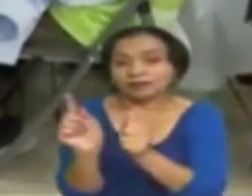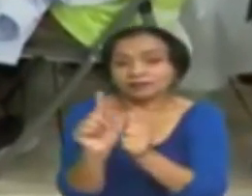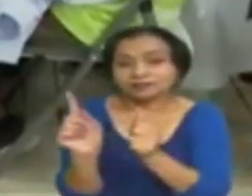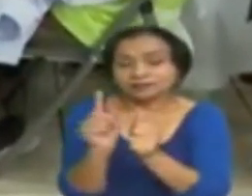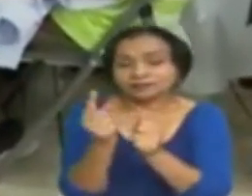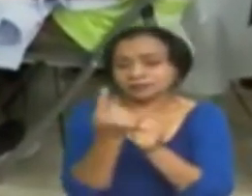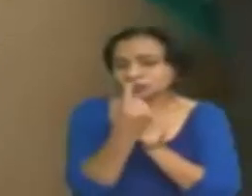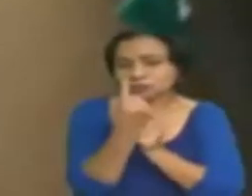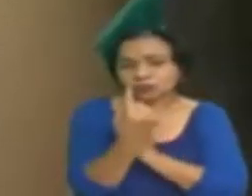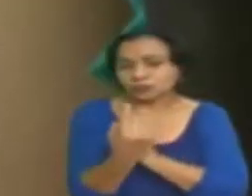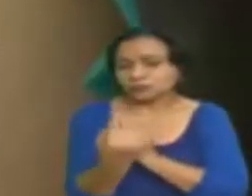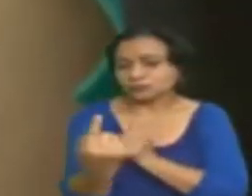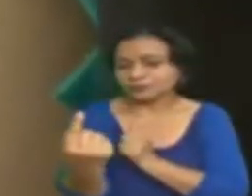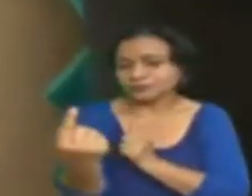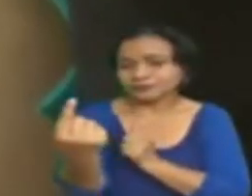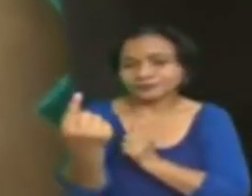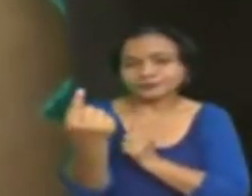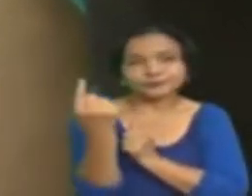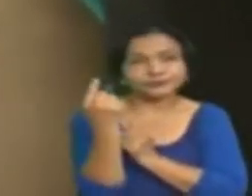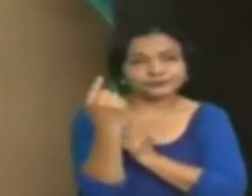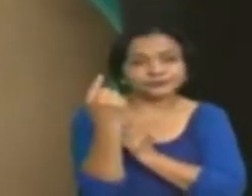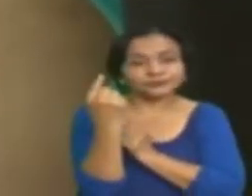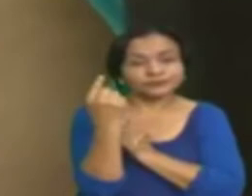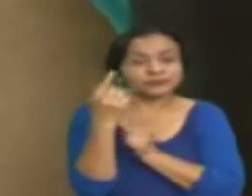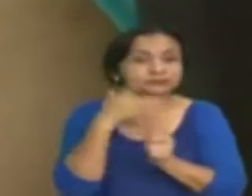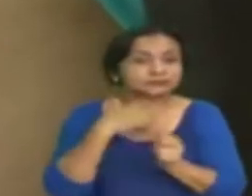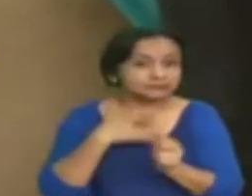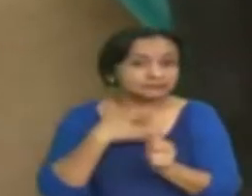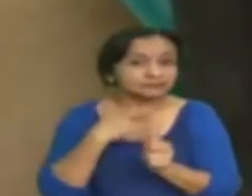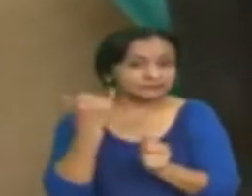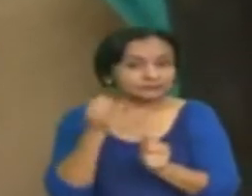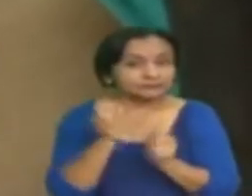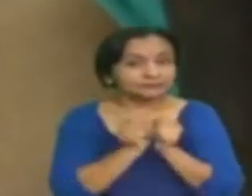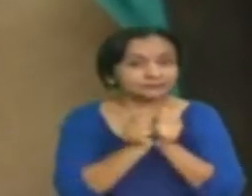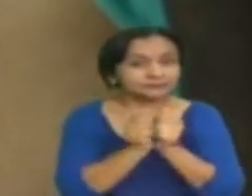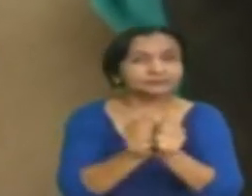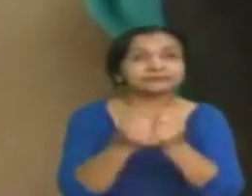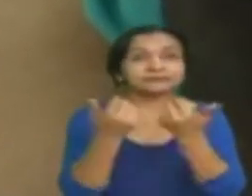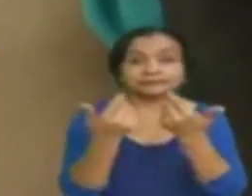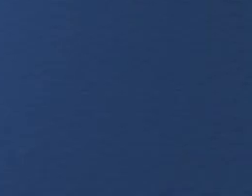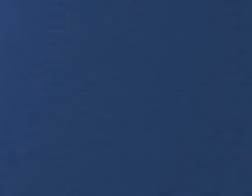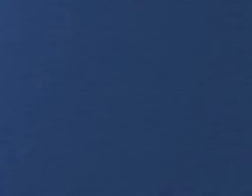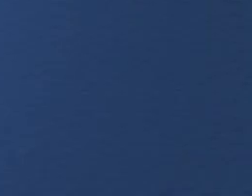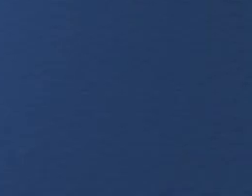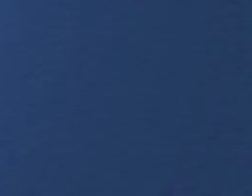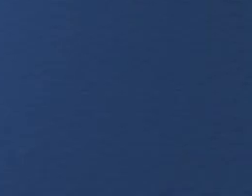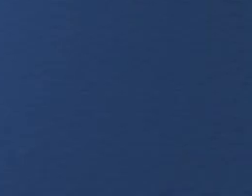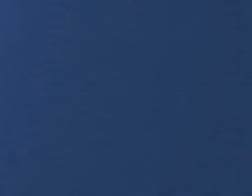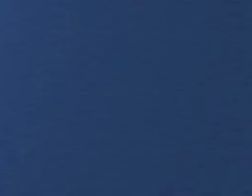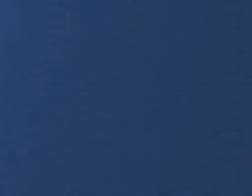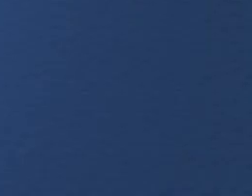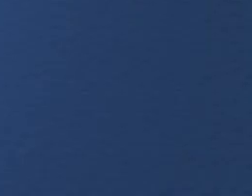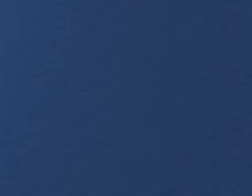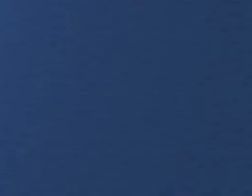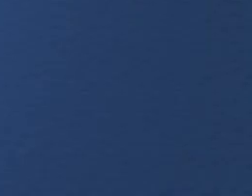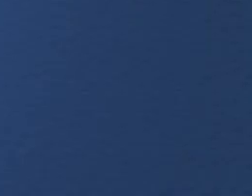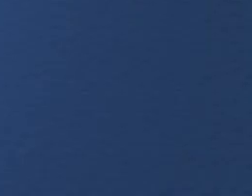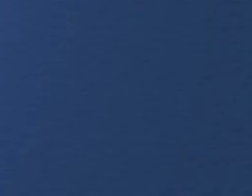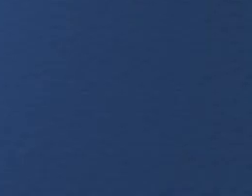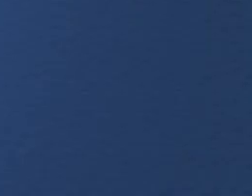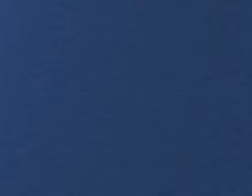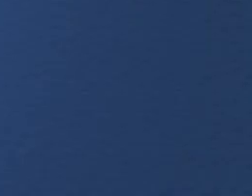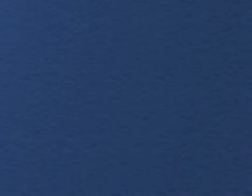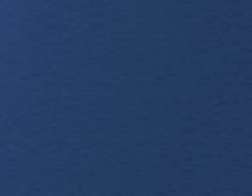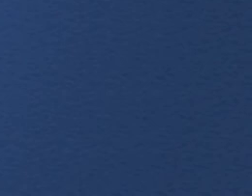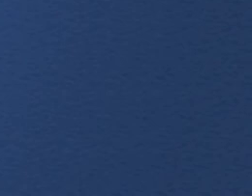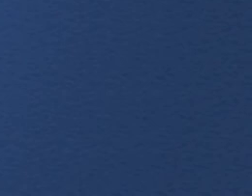20, 25 países que ya tienen este protocolo, insisto, para tamizar y ser un poco más eficientes en el momento de